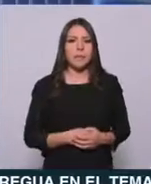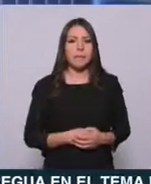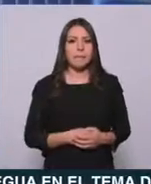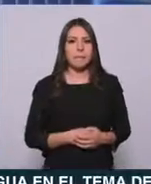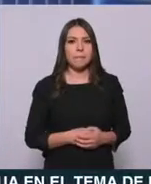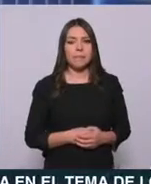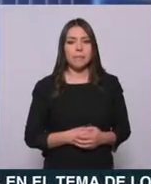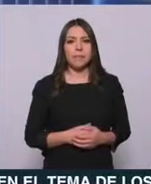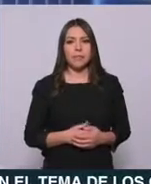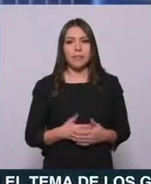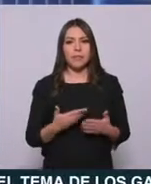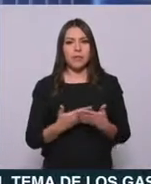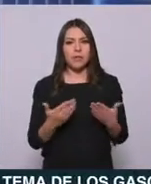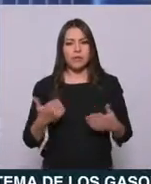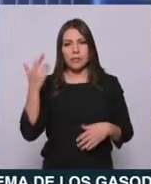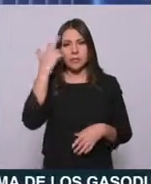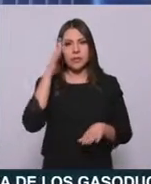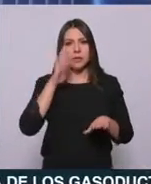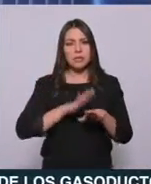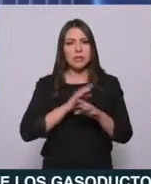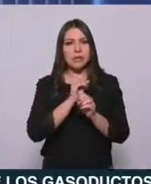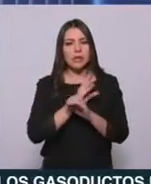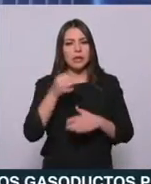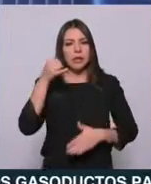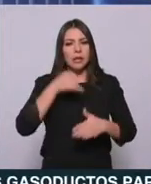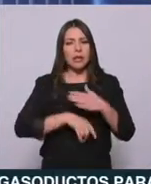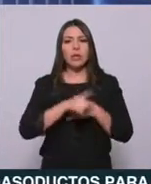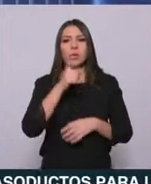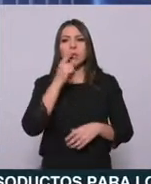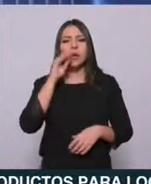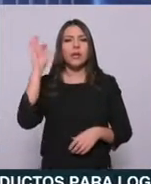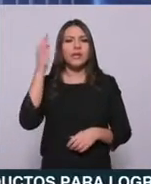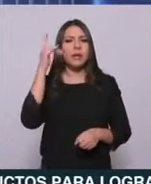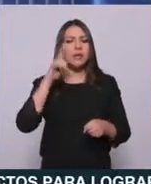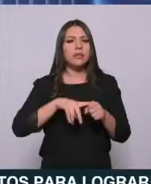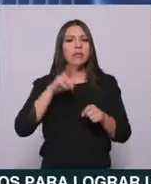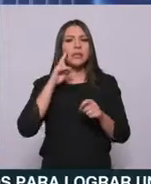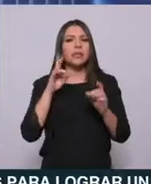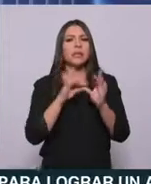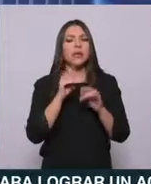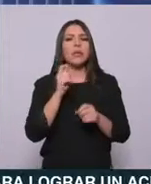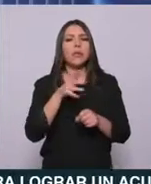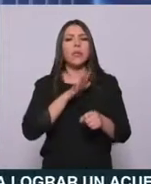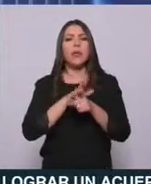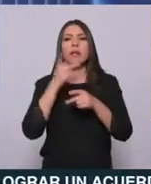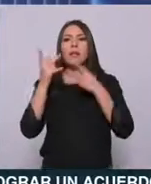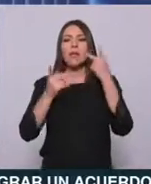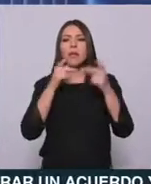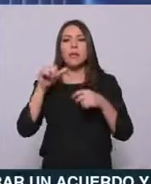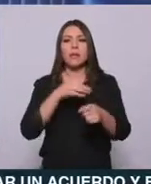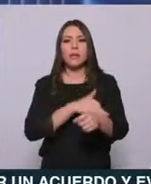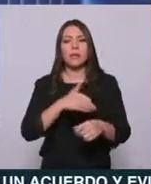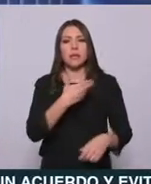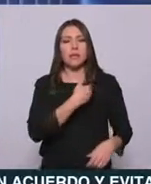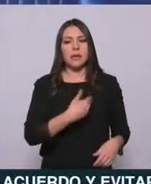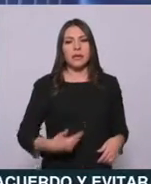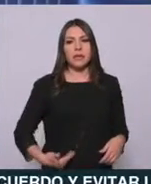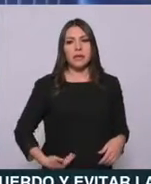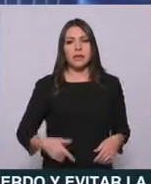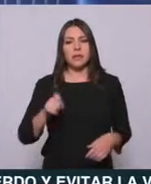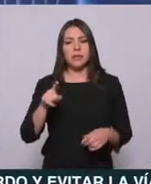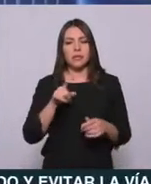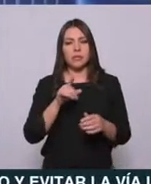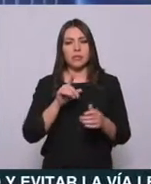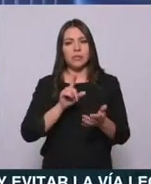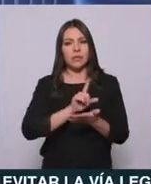para analizar precisamente a detalle el conflicto con la Policía Federal y abordar las declaraciones que hizo por la tarde el presidente de nuestro país a través de